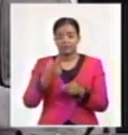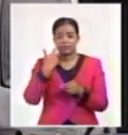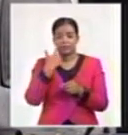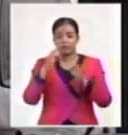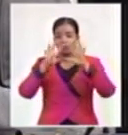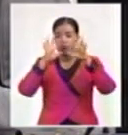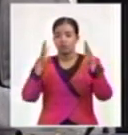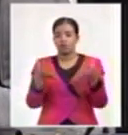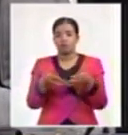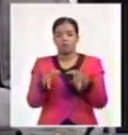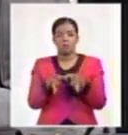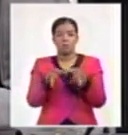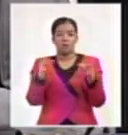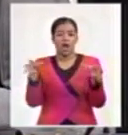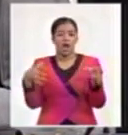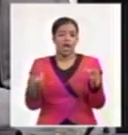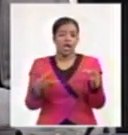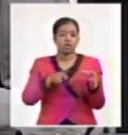es norte-sur.